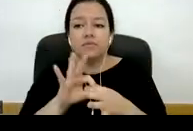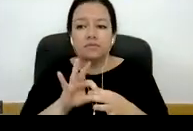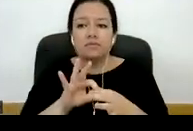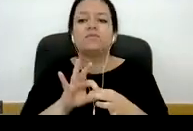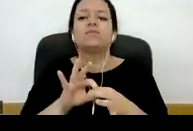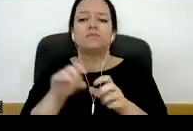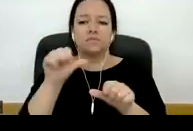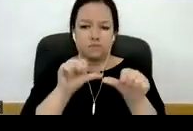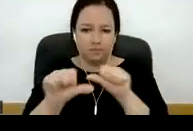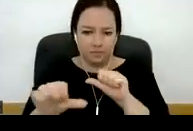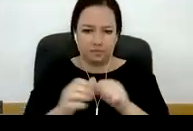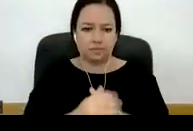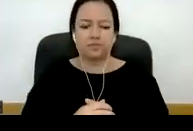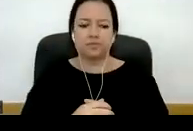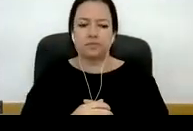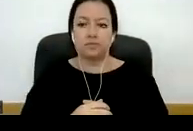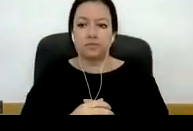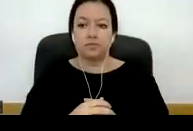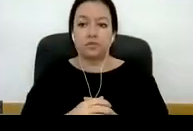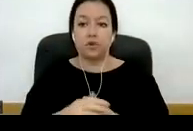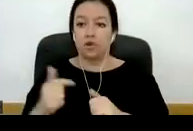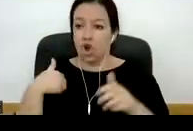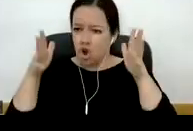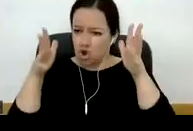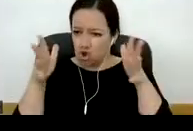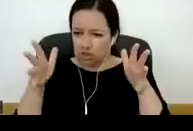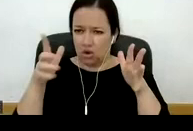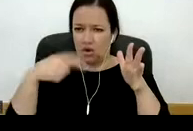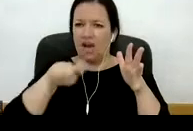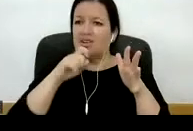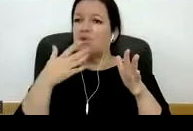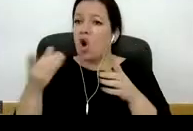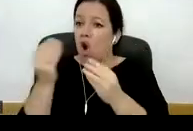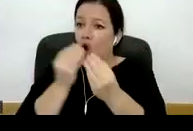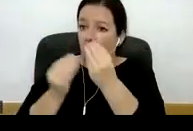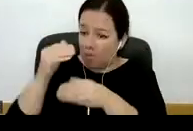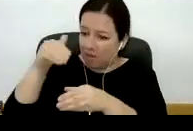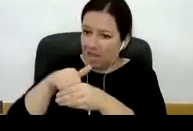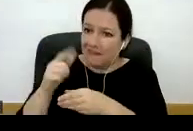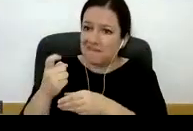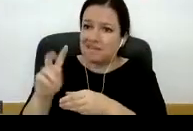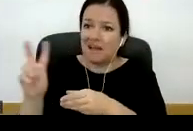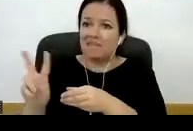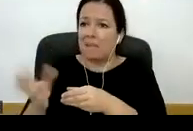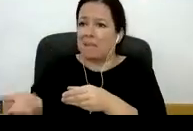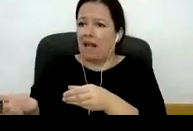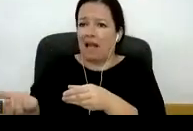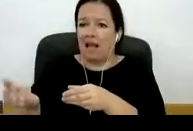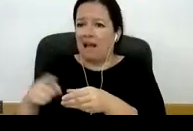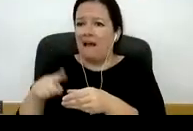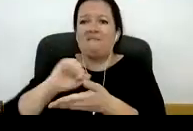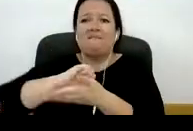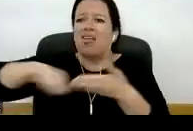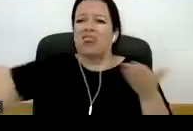partir de ahora en esta charla. Pero yo os recomiendo que utilicéis este concepto porque, como os digo, a mí me resulta muy eficaz a la hora de